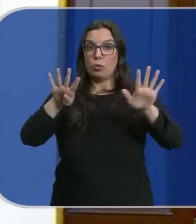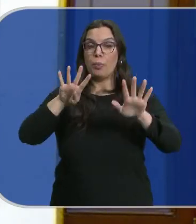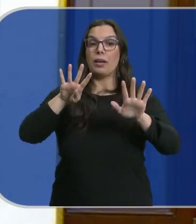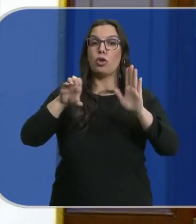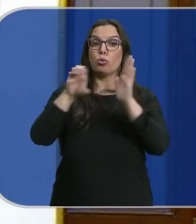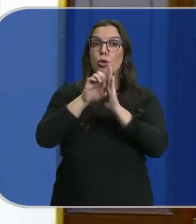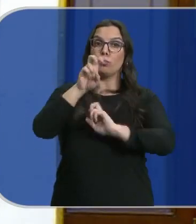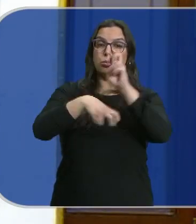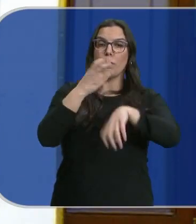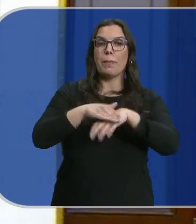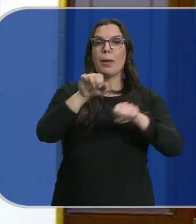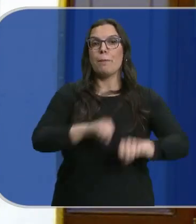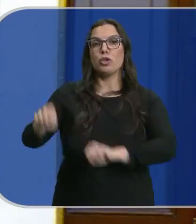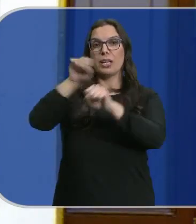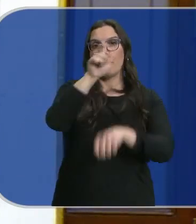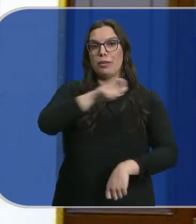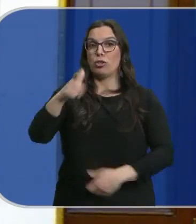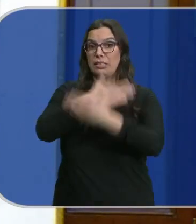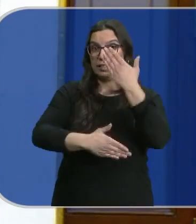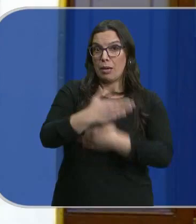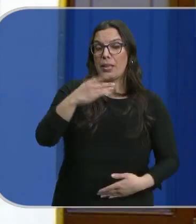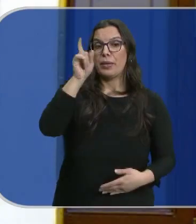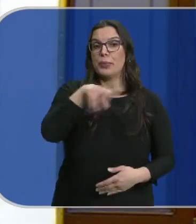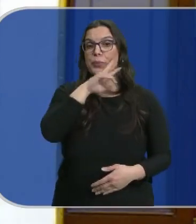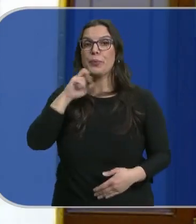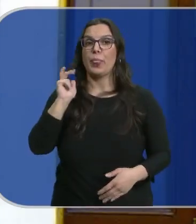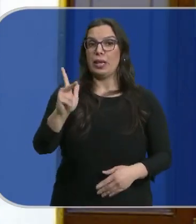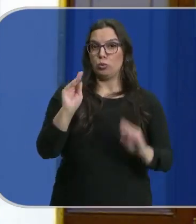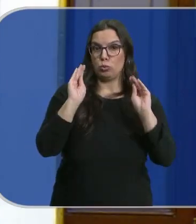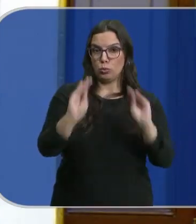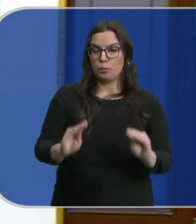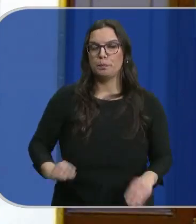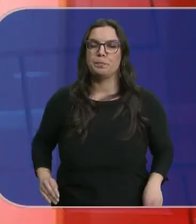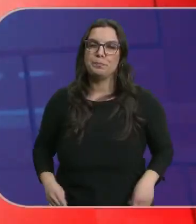Constitución para proteger a las personas con discapacidad y para blindar sus derechos.